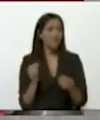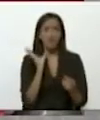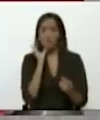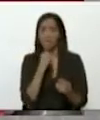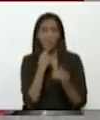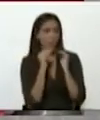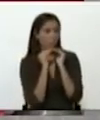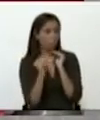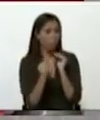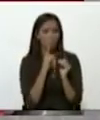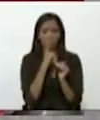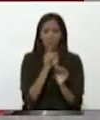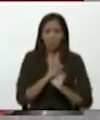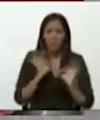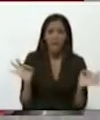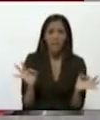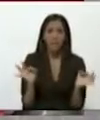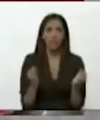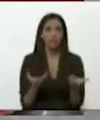ellos no administran, ¿cómo se llama?